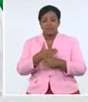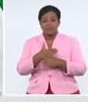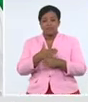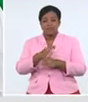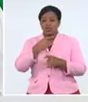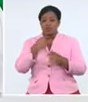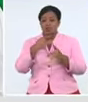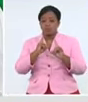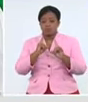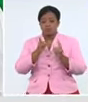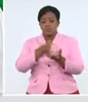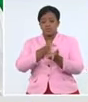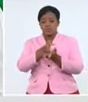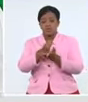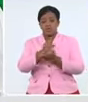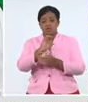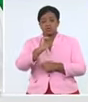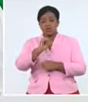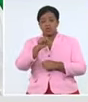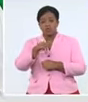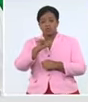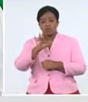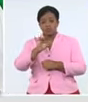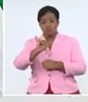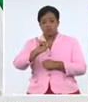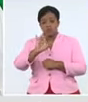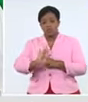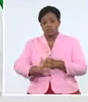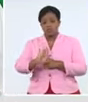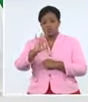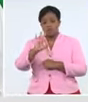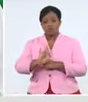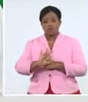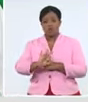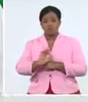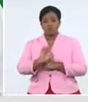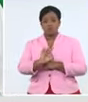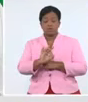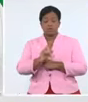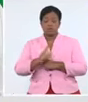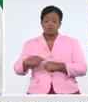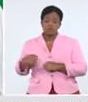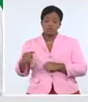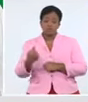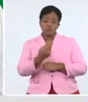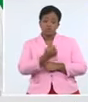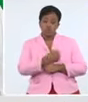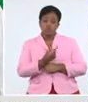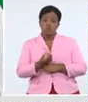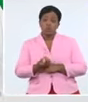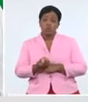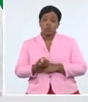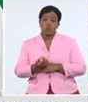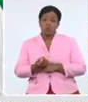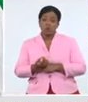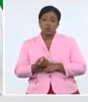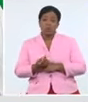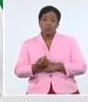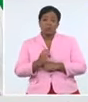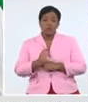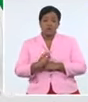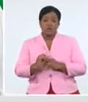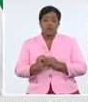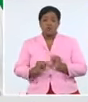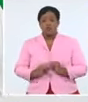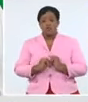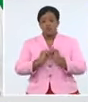mantenga en 86%, que para nosotros, nuestros pronósticos para lo que